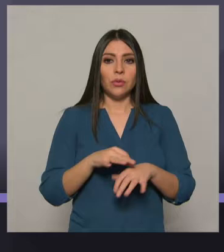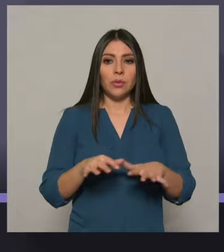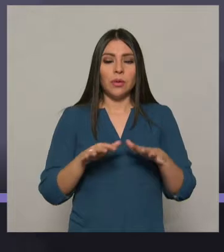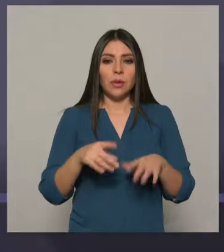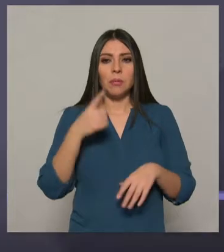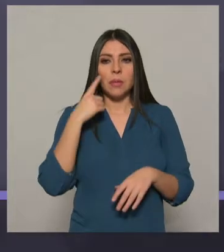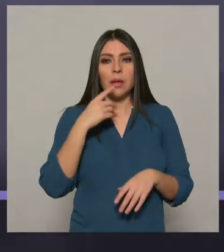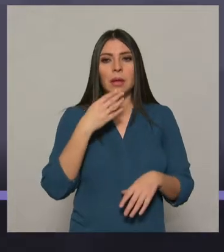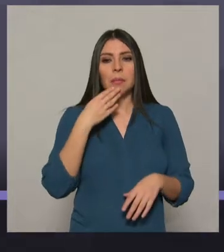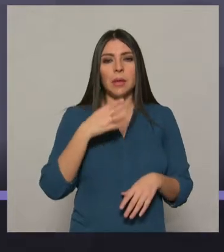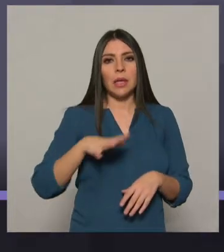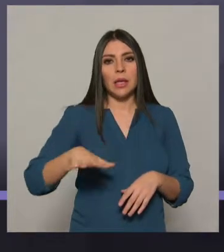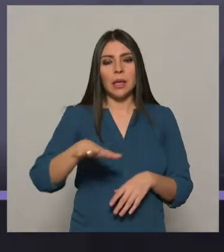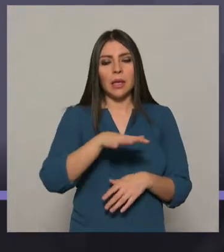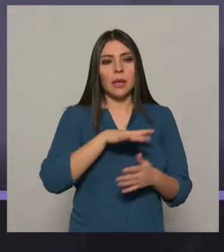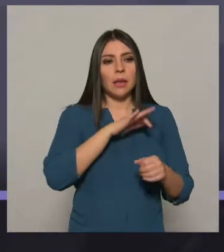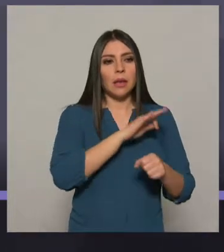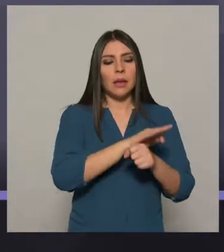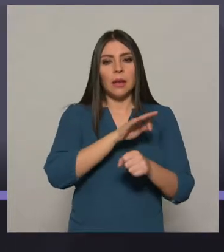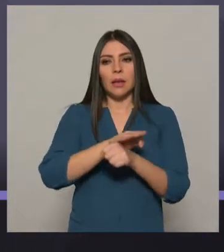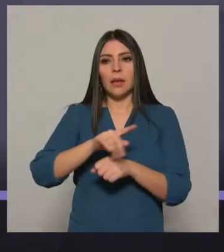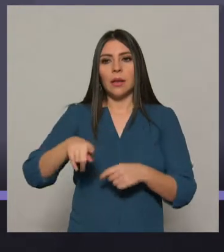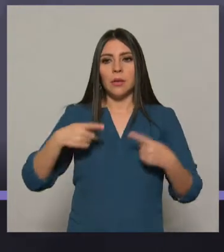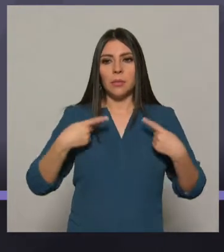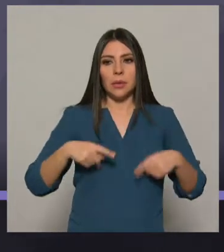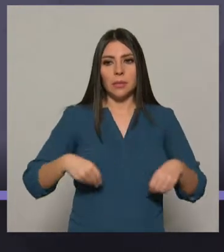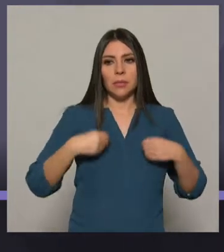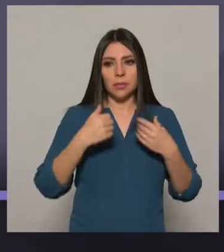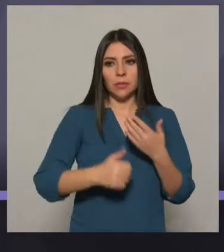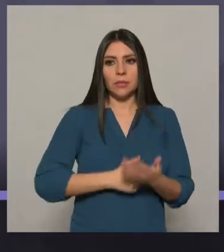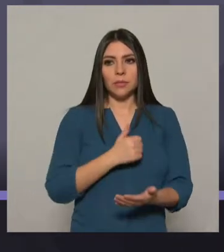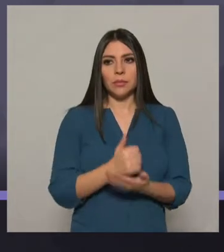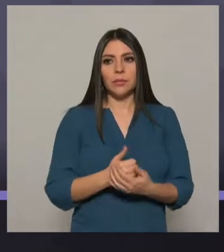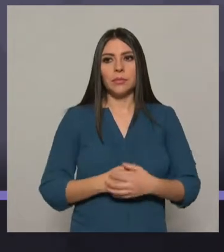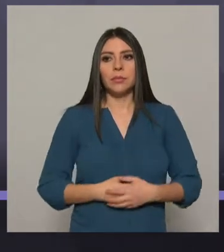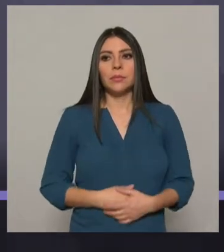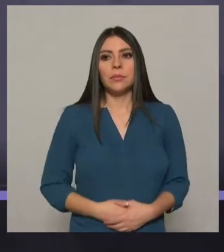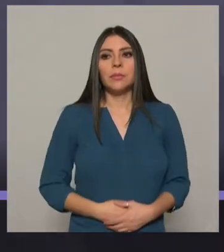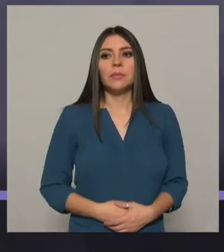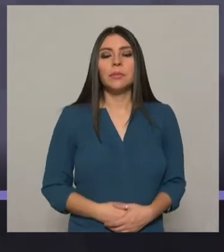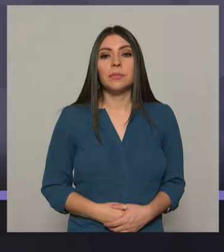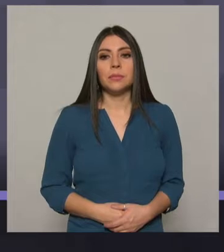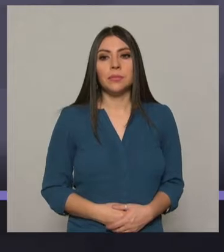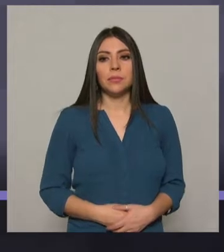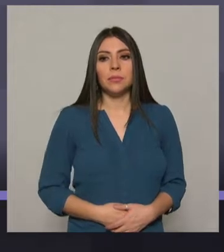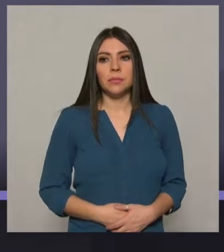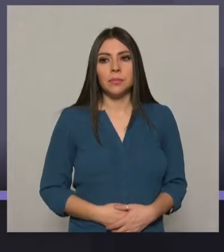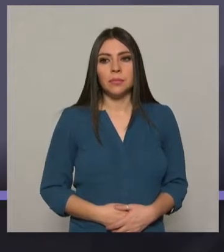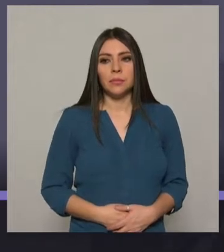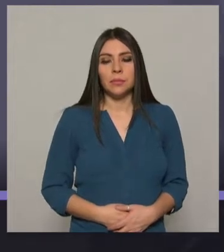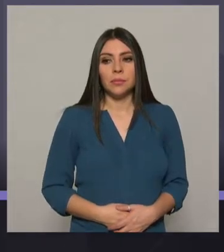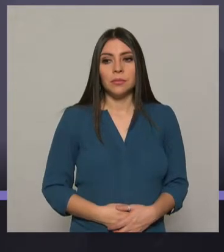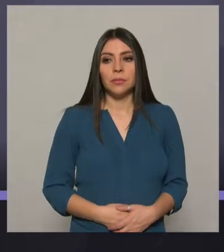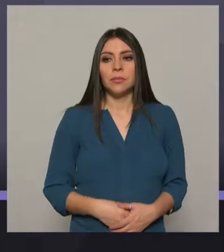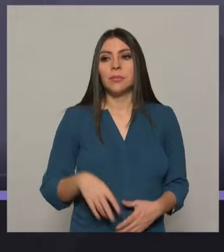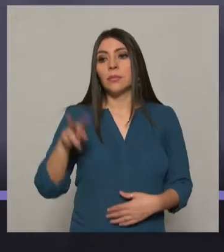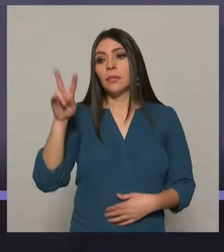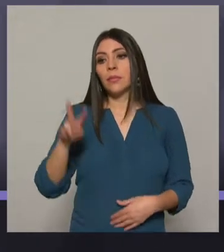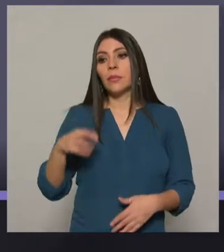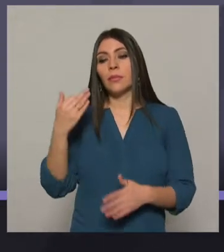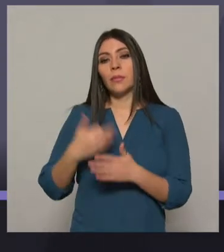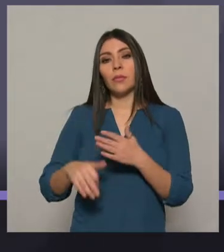social de la gente en esta ciudad. ¿Es cierto que le quedan a deber y que, como menciona el diputado Barrera, hay baches por toda la